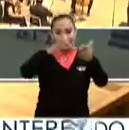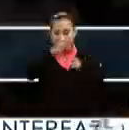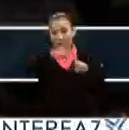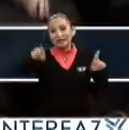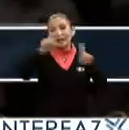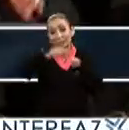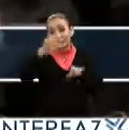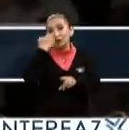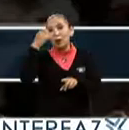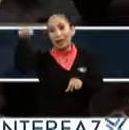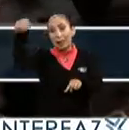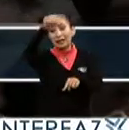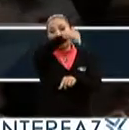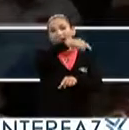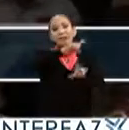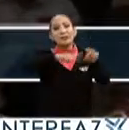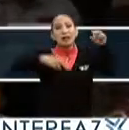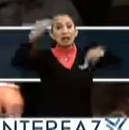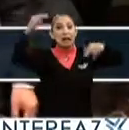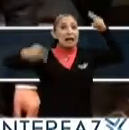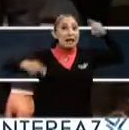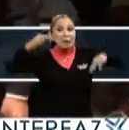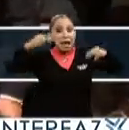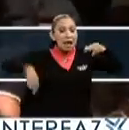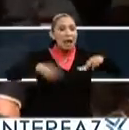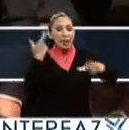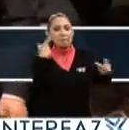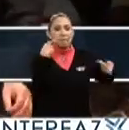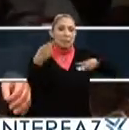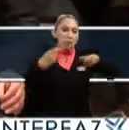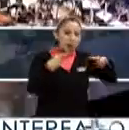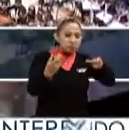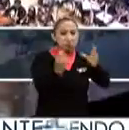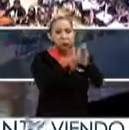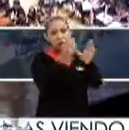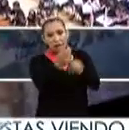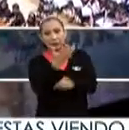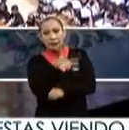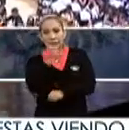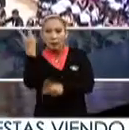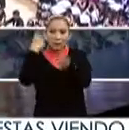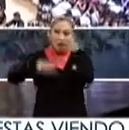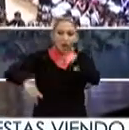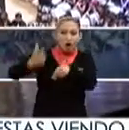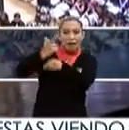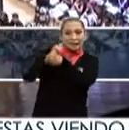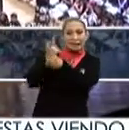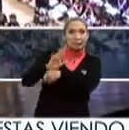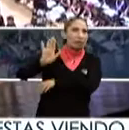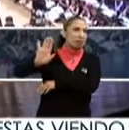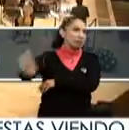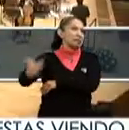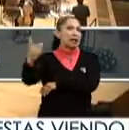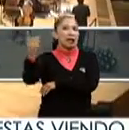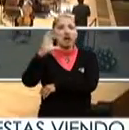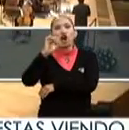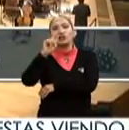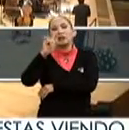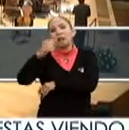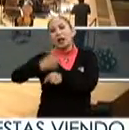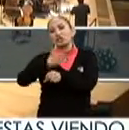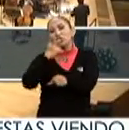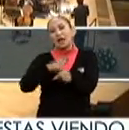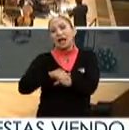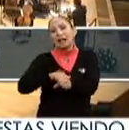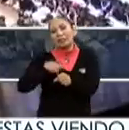ellos, instituciones. así es, de diferentes niveles en cuanto a preparaciones, ¿no? Tenemos el que viene licenciado del Conservatorio Nacional de